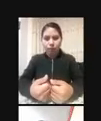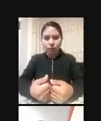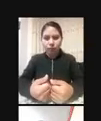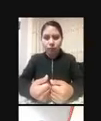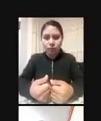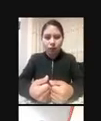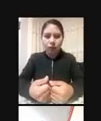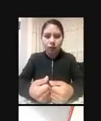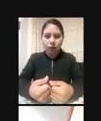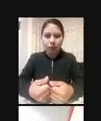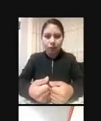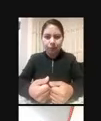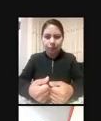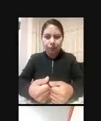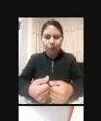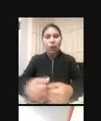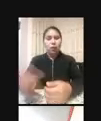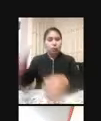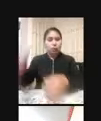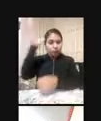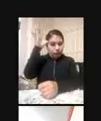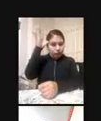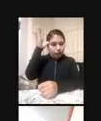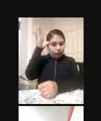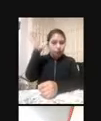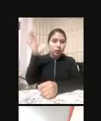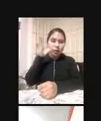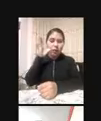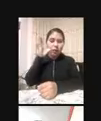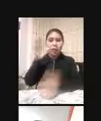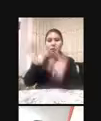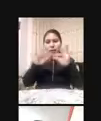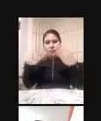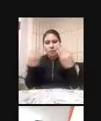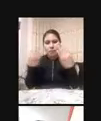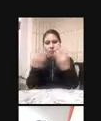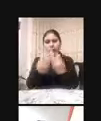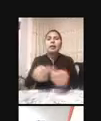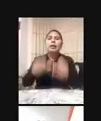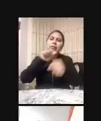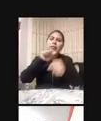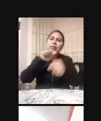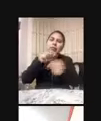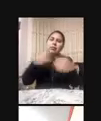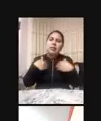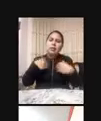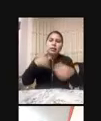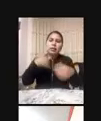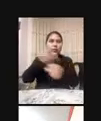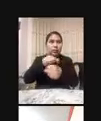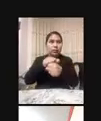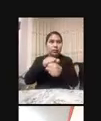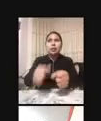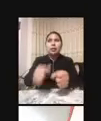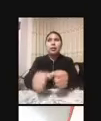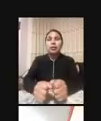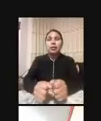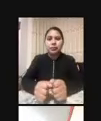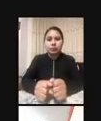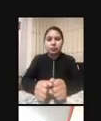papás se les dice que tienen que enmarcarse en qué, en trabajar con rutinas, ¿sí? Rutinas, eso es importante, que el